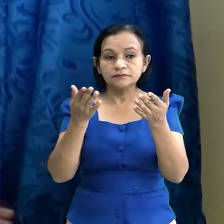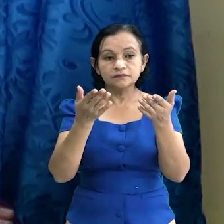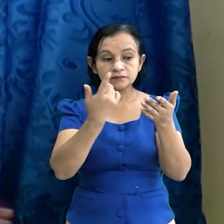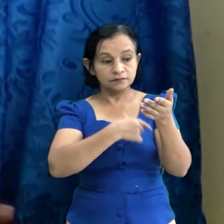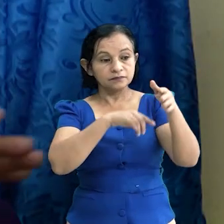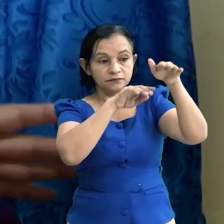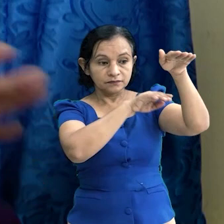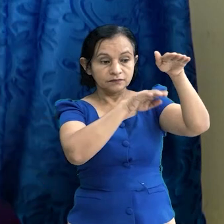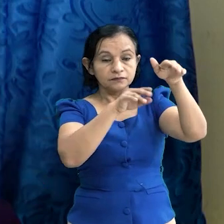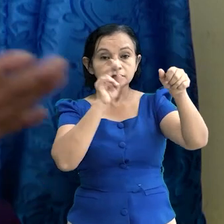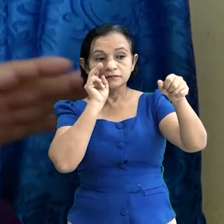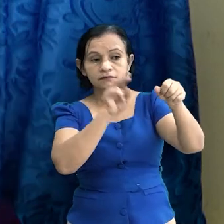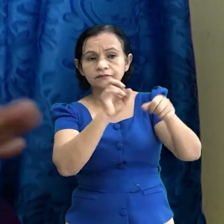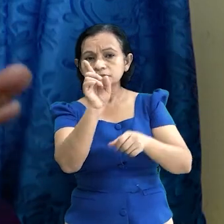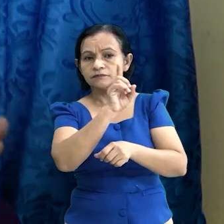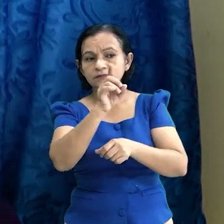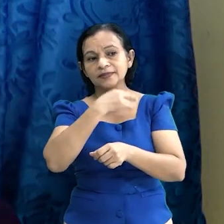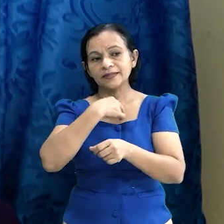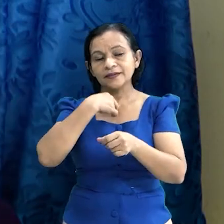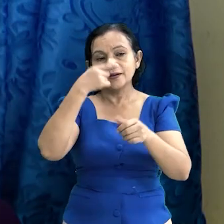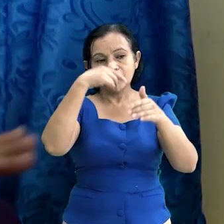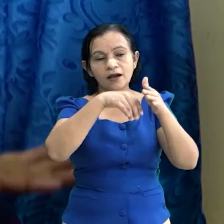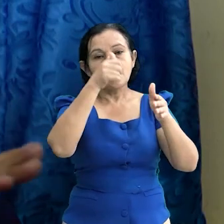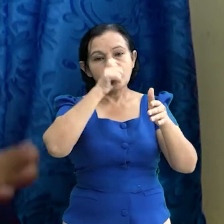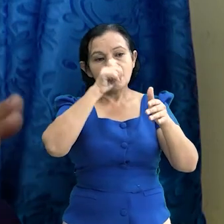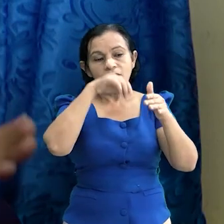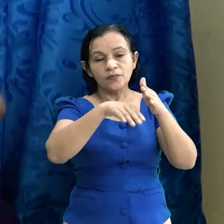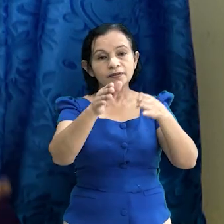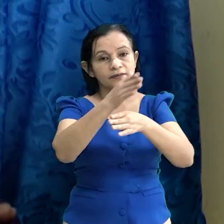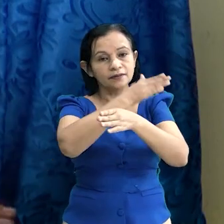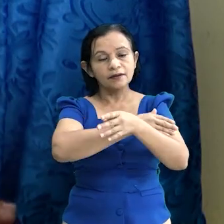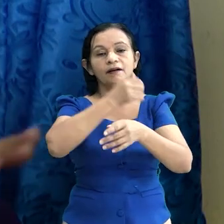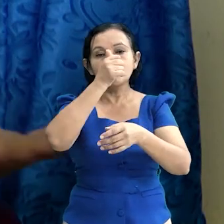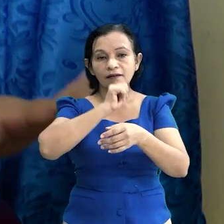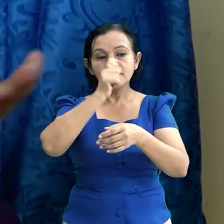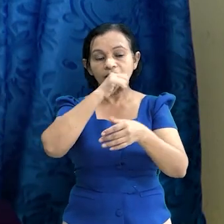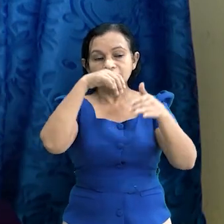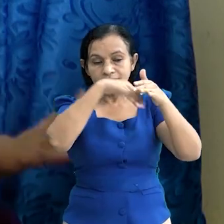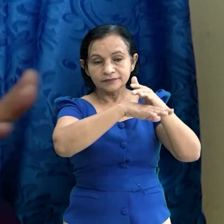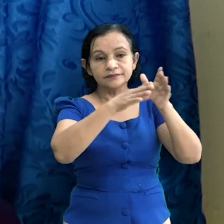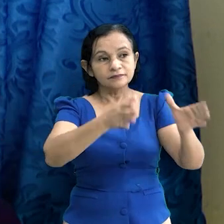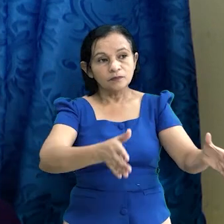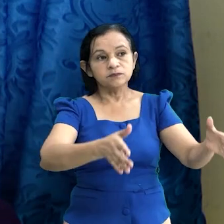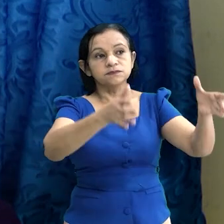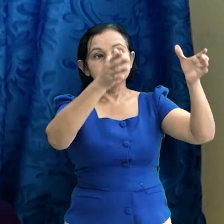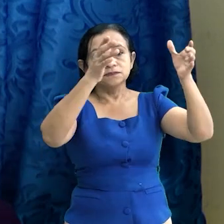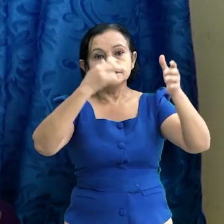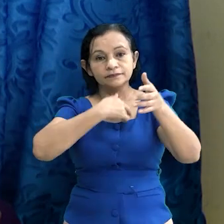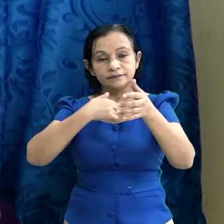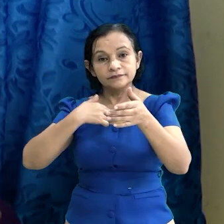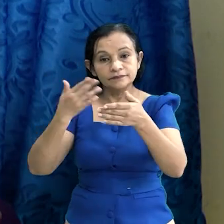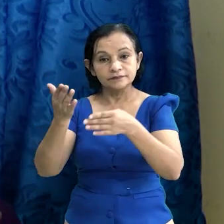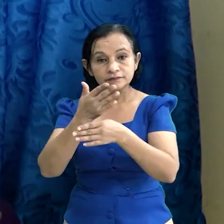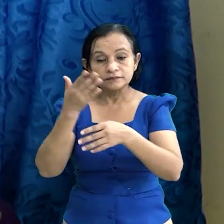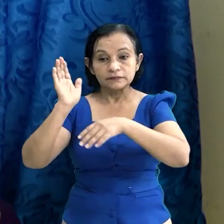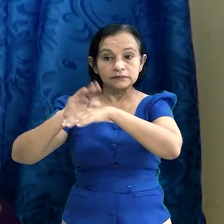albergue y vimos dónde íbamos a almacenar y desde un día antes almacenamos, que eso es lo que haríamos ahora, un momento que nos